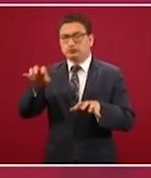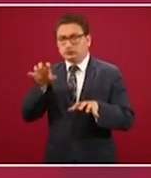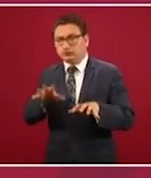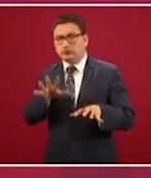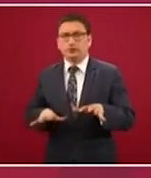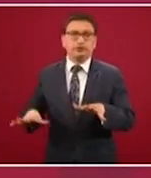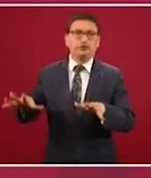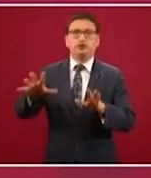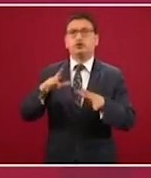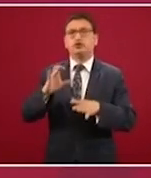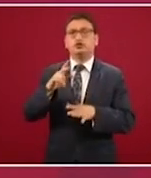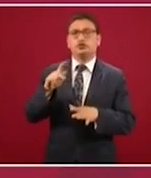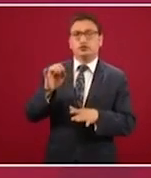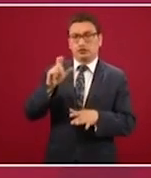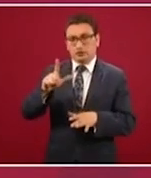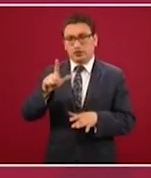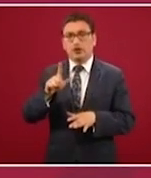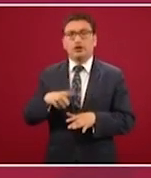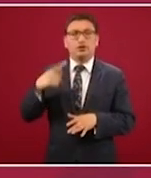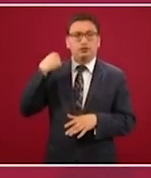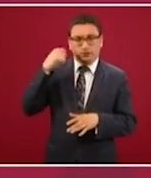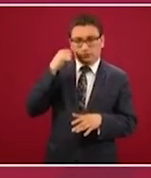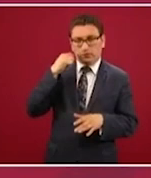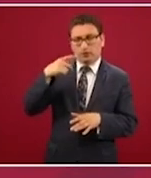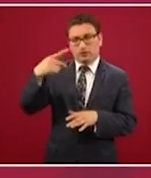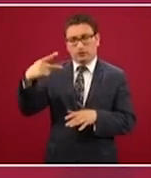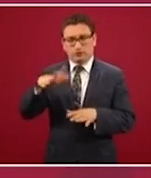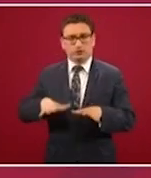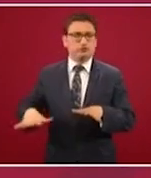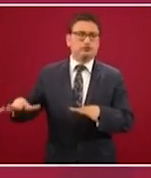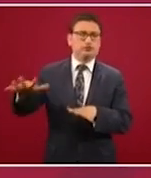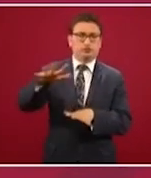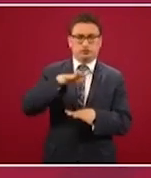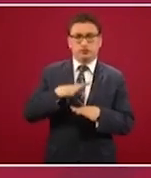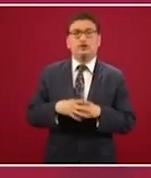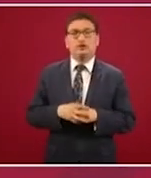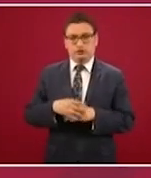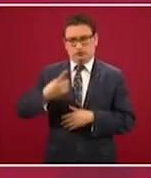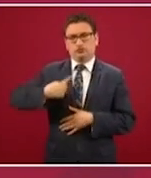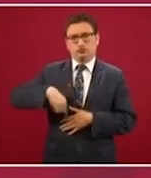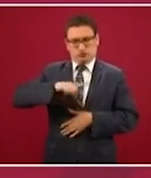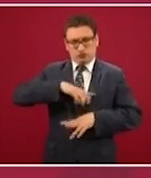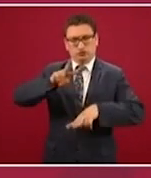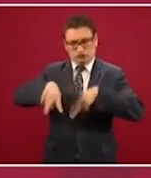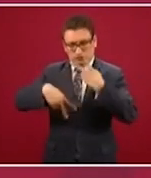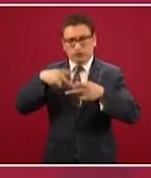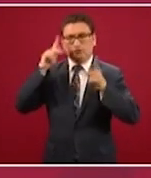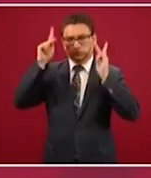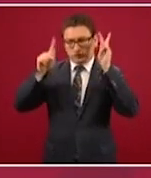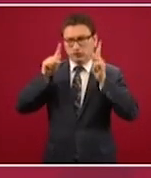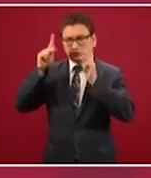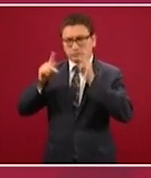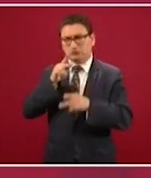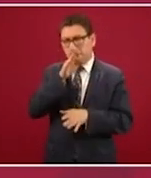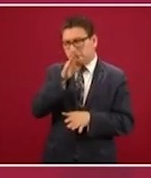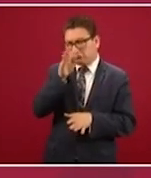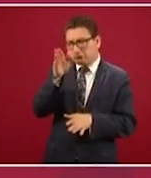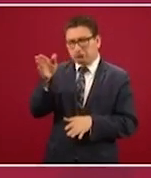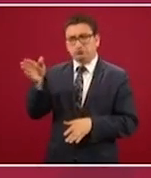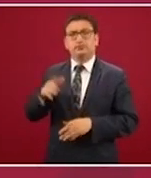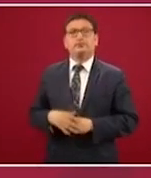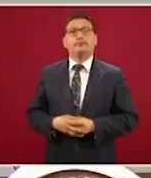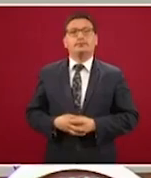chontales de Tabasco, los vamos a visitar en